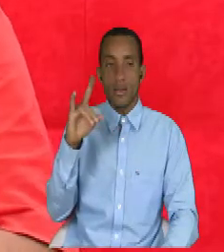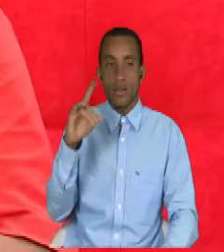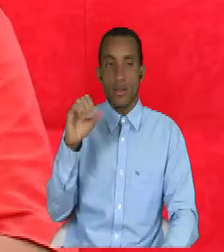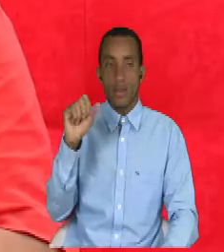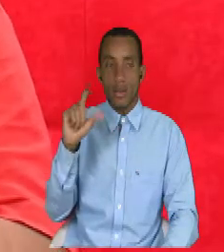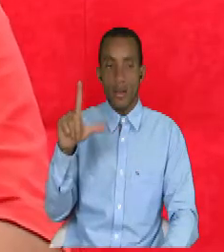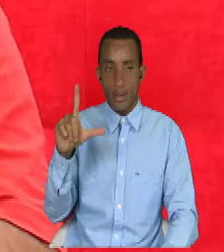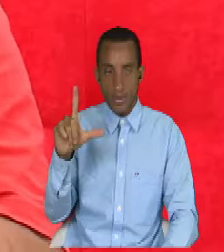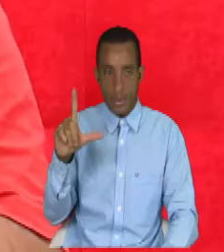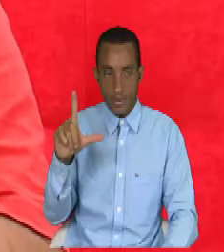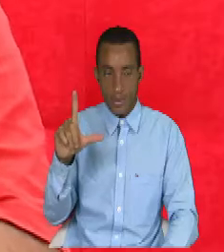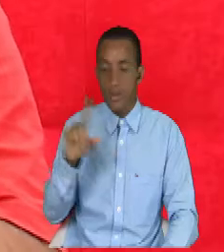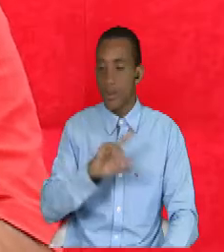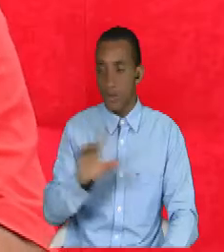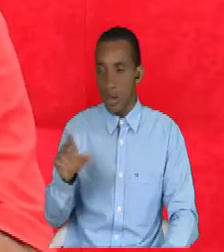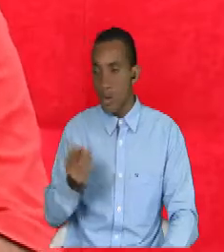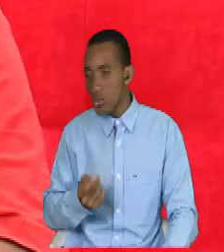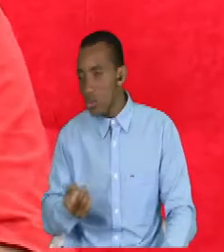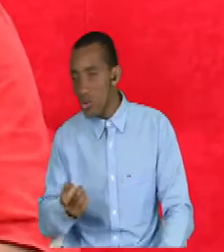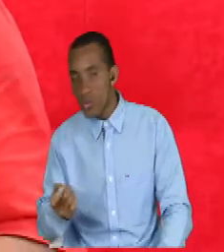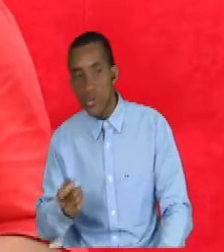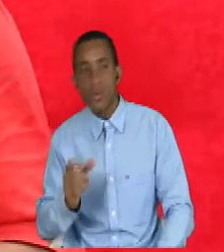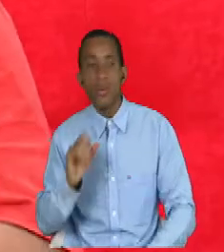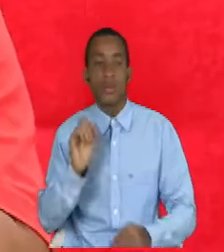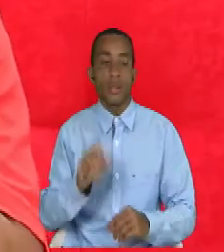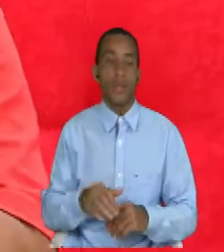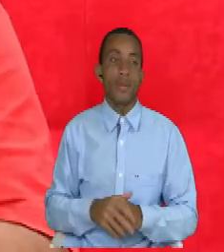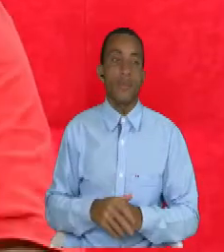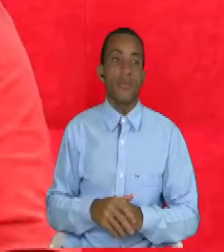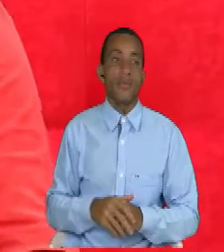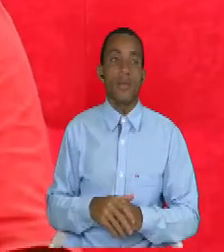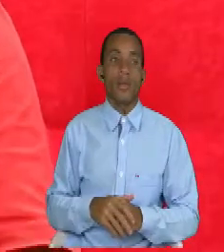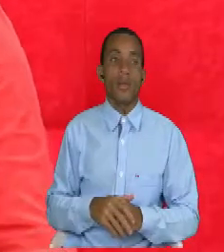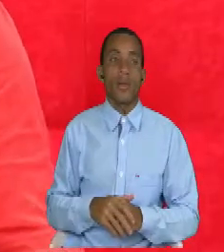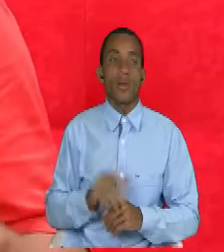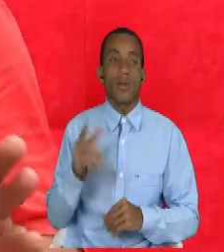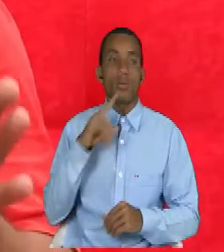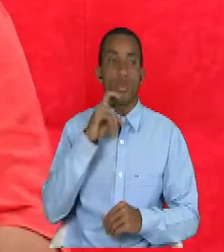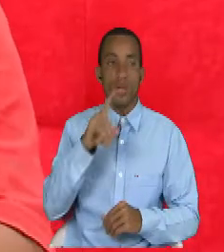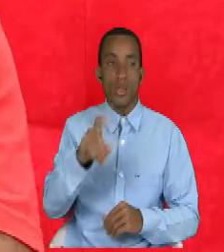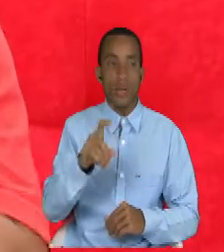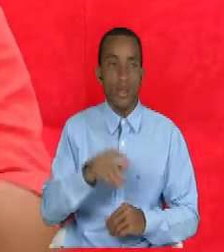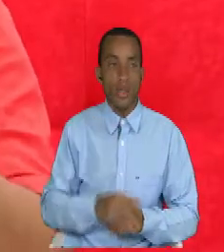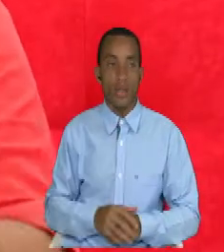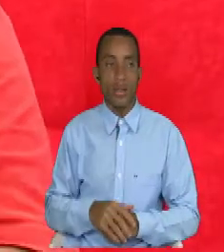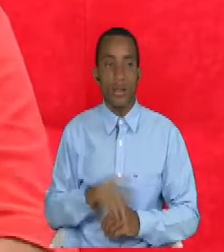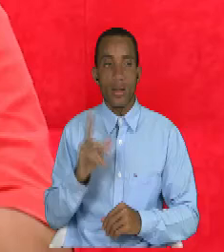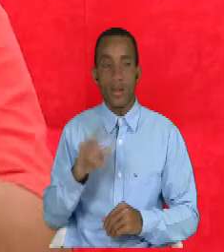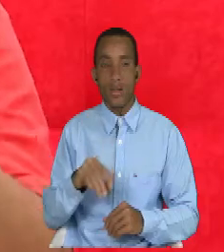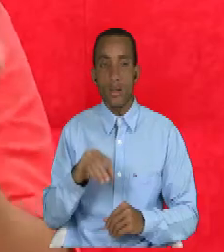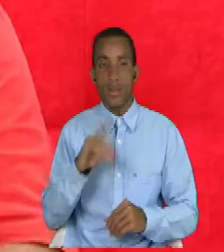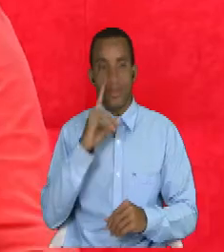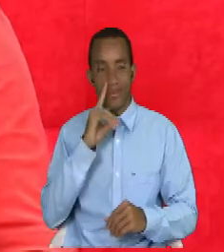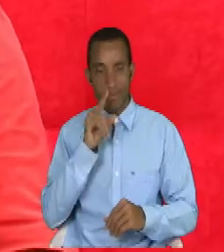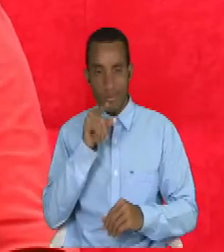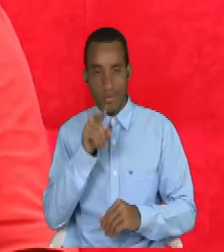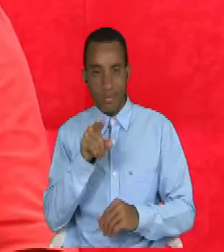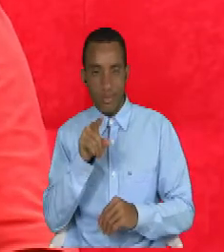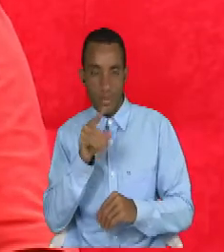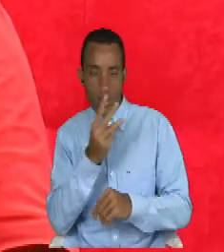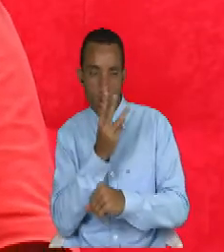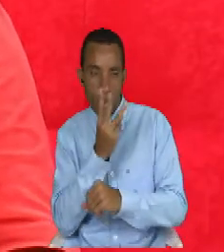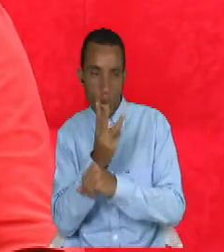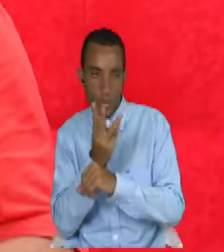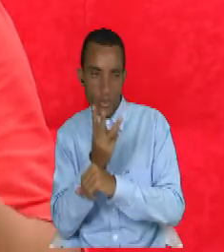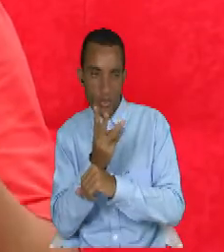www.esmas.com l el punto com o en bucaramanga pasadina en la página web no se encuentra y tenemos toda la información de